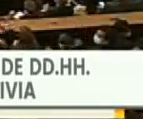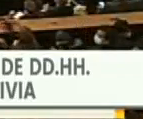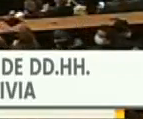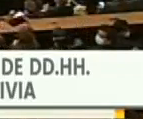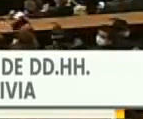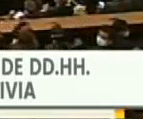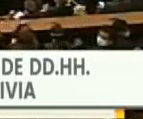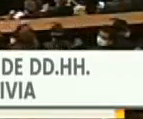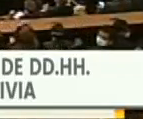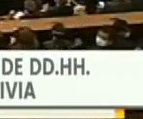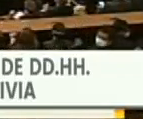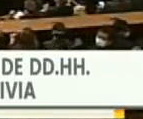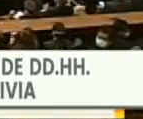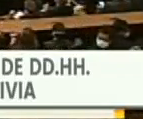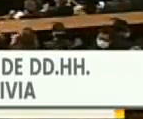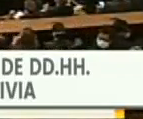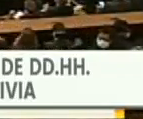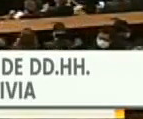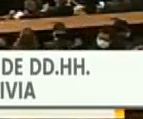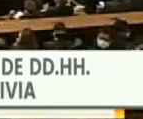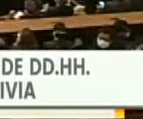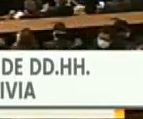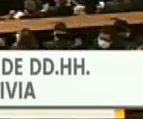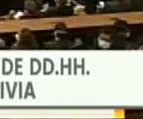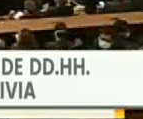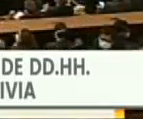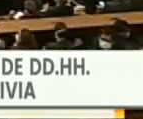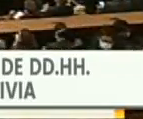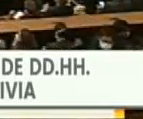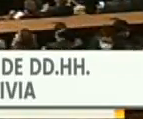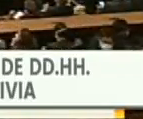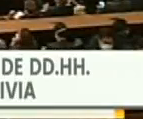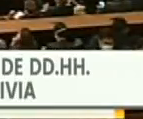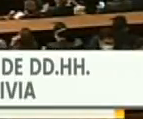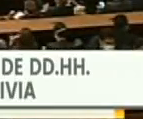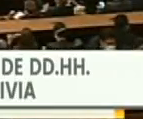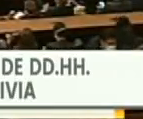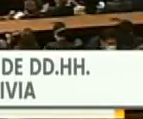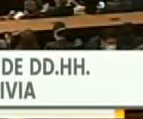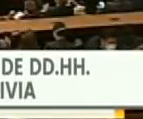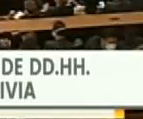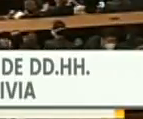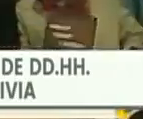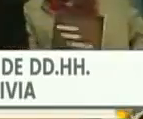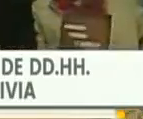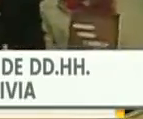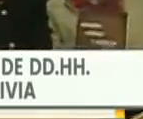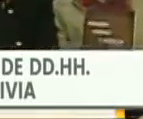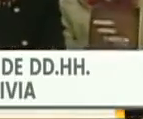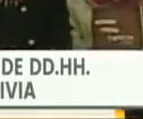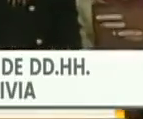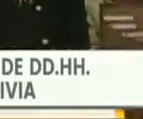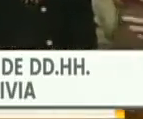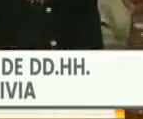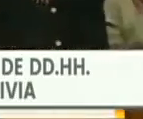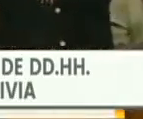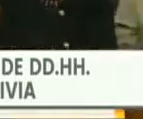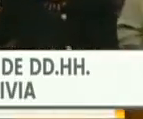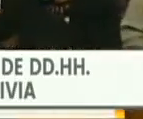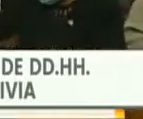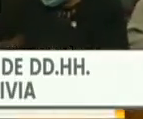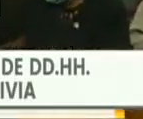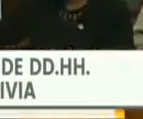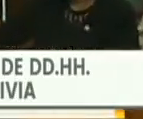Sacaba, Sencata, Zona Sur, Pedregal, Huayani, Ovejuyo, Chasquipampa.